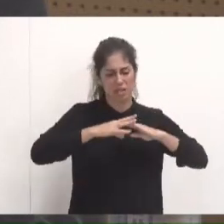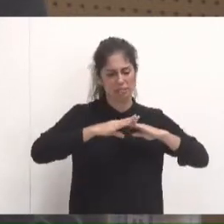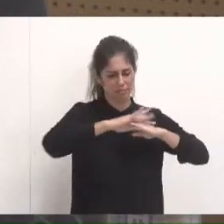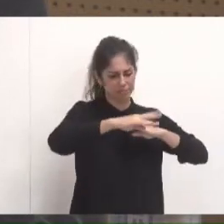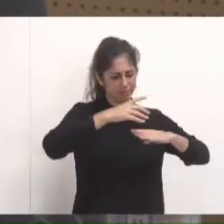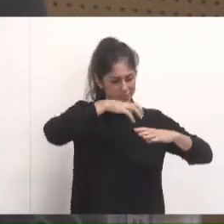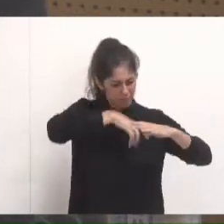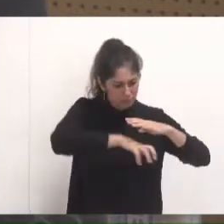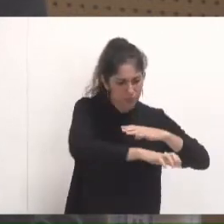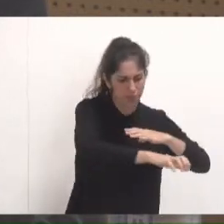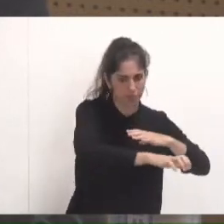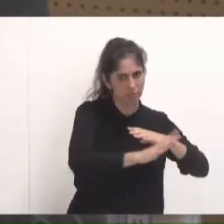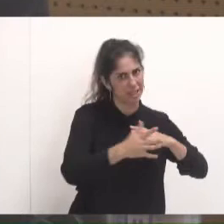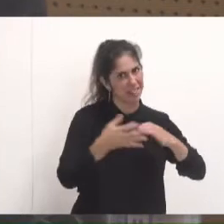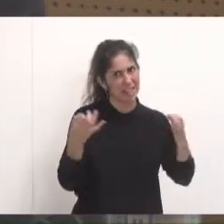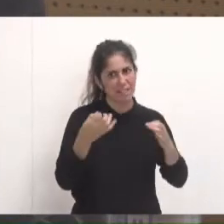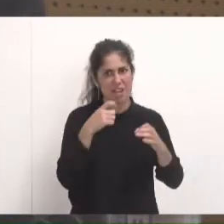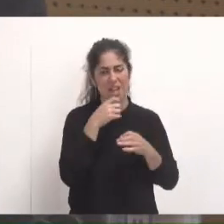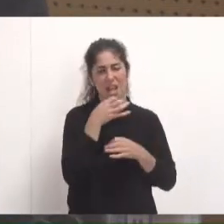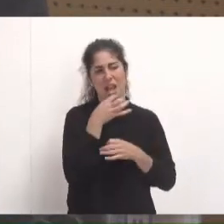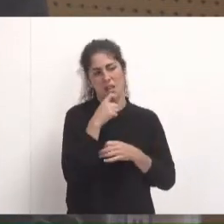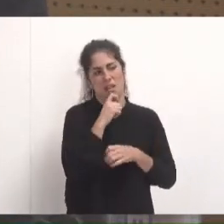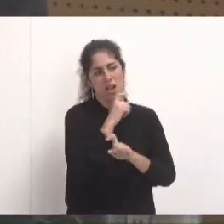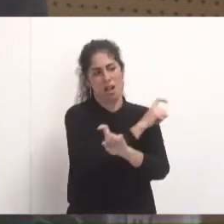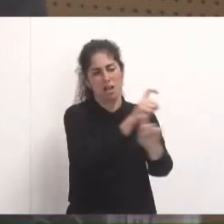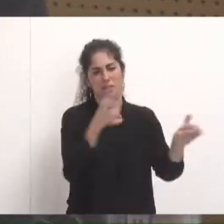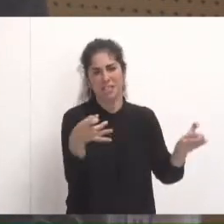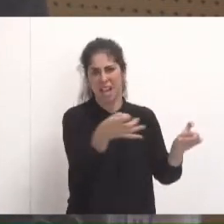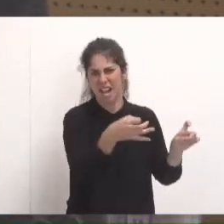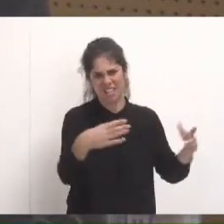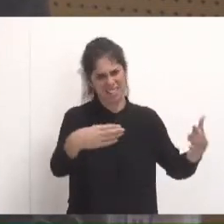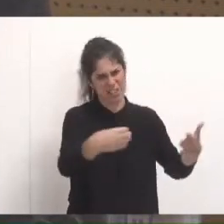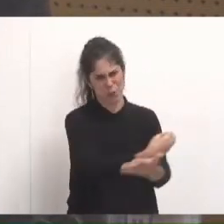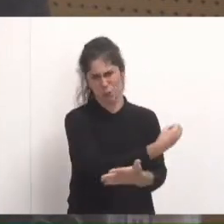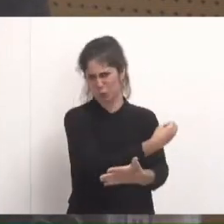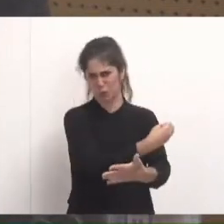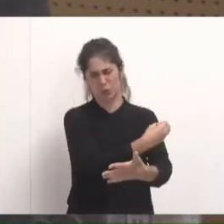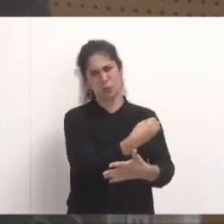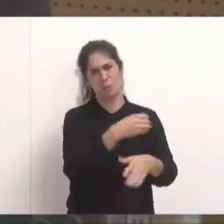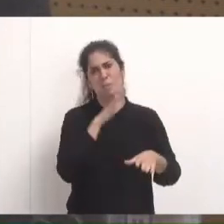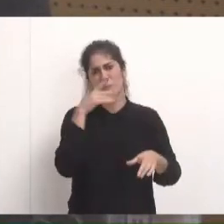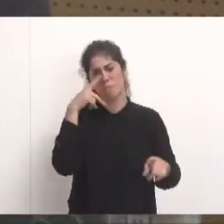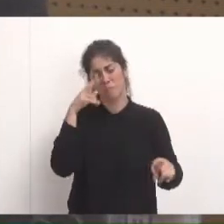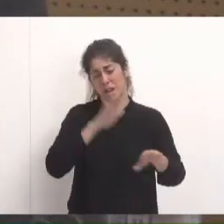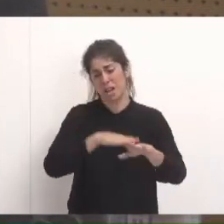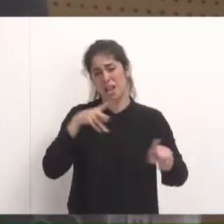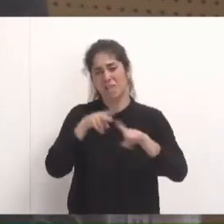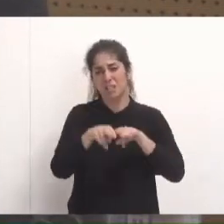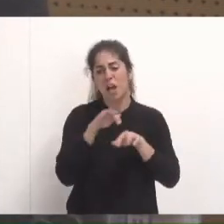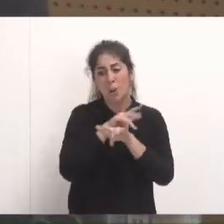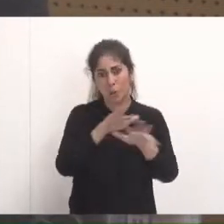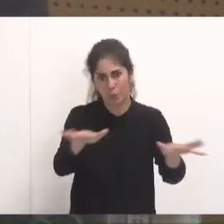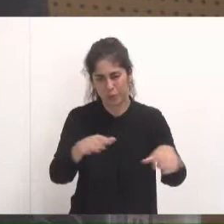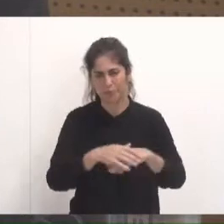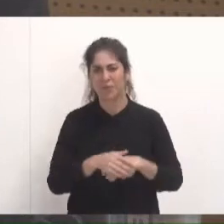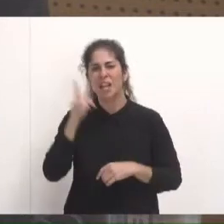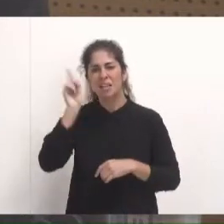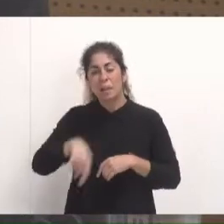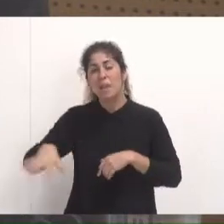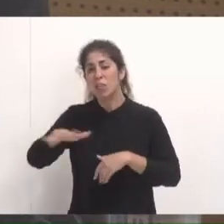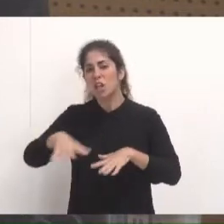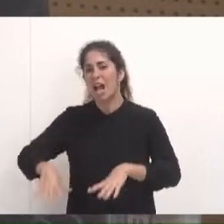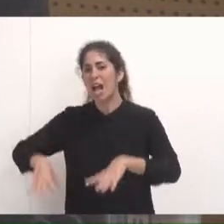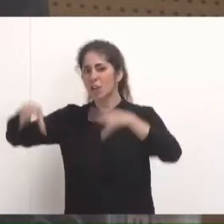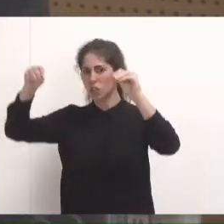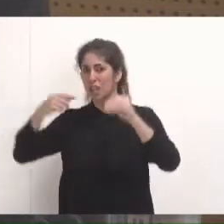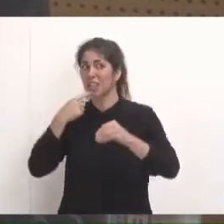esto se pudiera extender. Hubo un foco en Garona, o esa al menos fue la noticia que se comentó. No sabemos si fue una